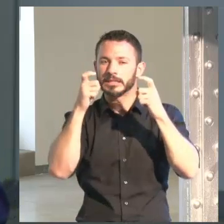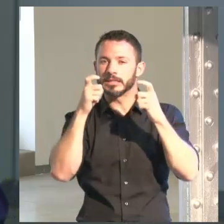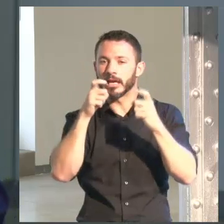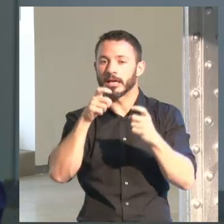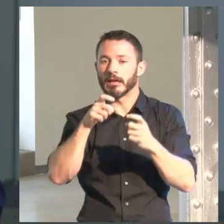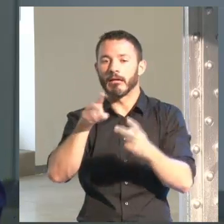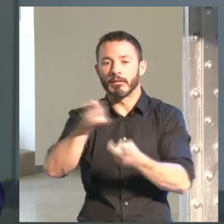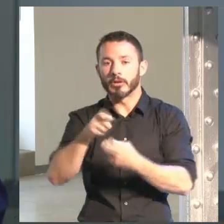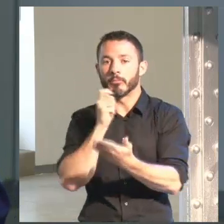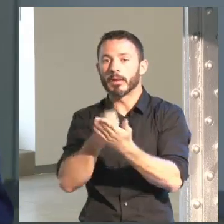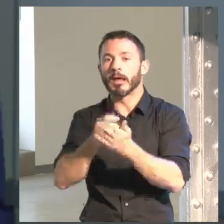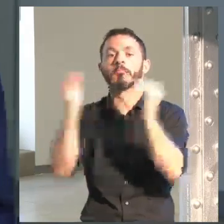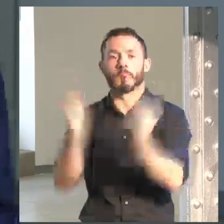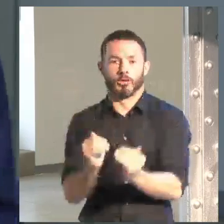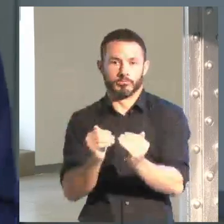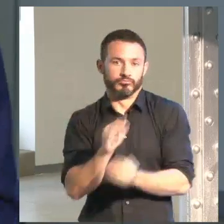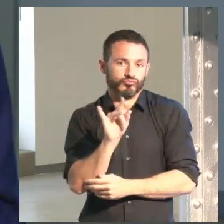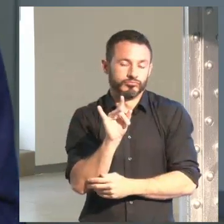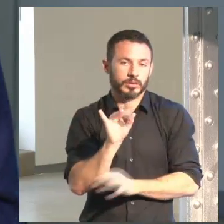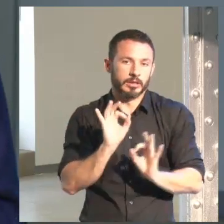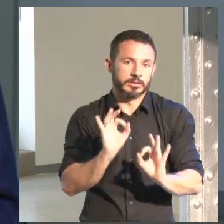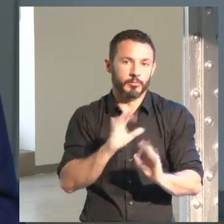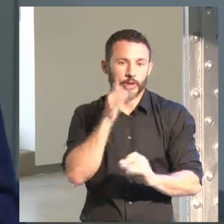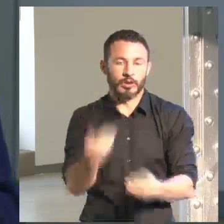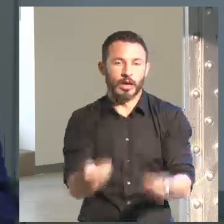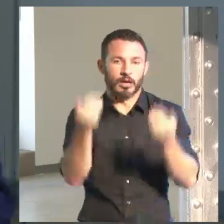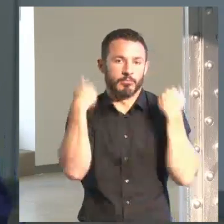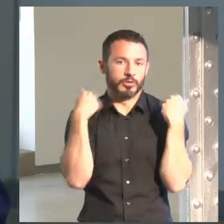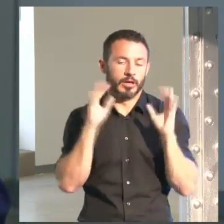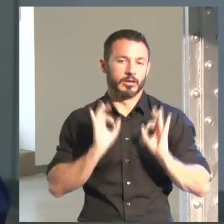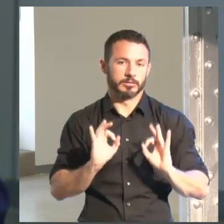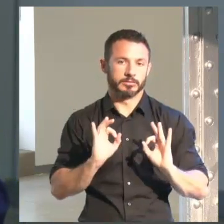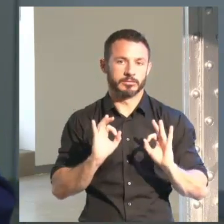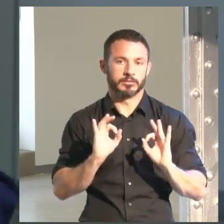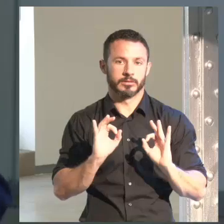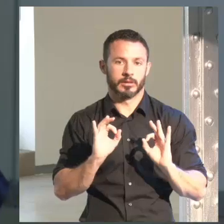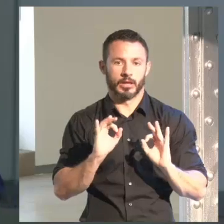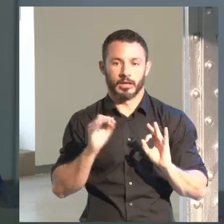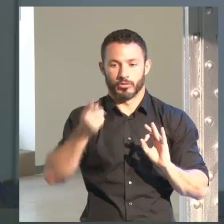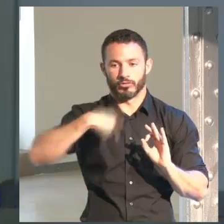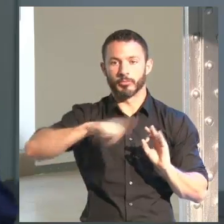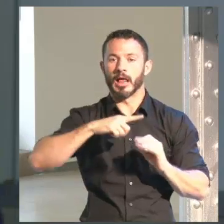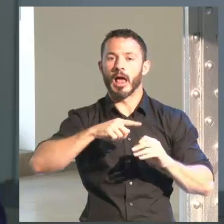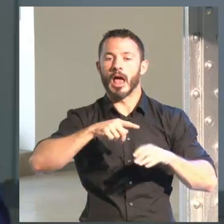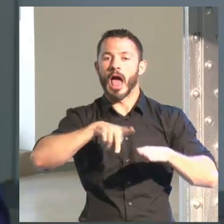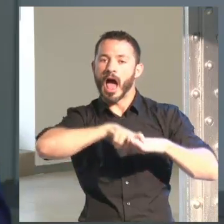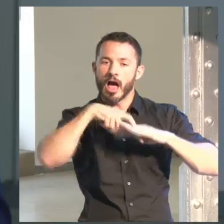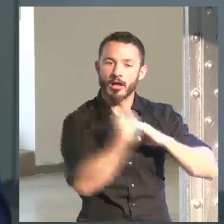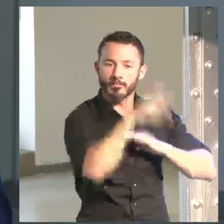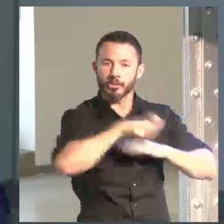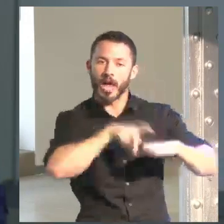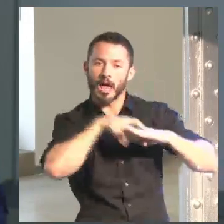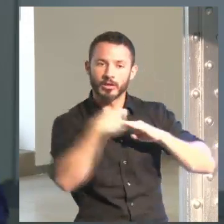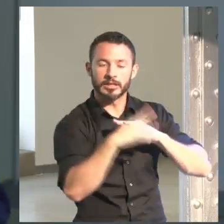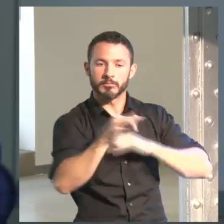carga tributaria, y claro que sí, porque es una responsabilidad que tenemos con nuestros accionistas y con nuestra cuenta de resultados.